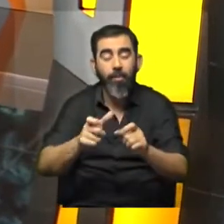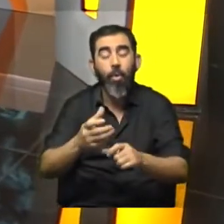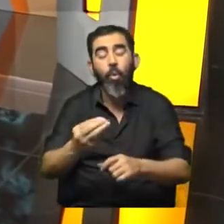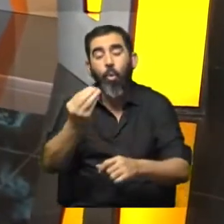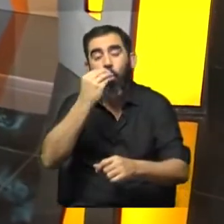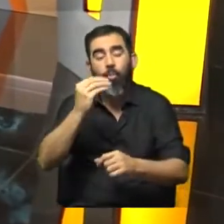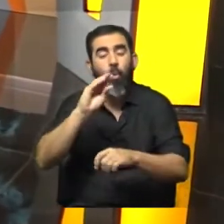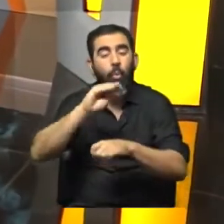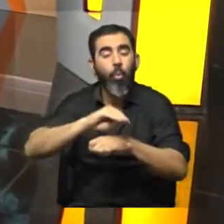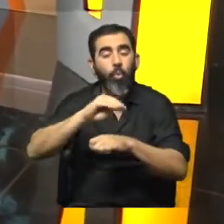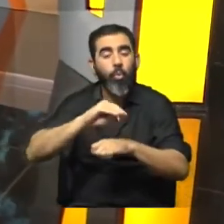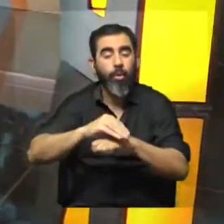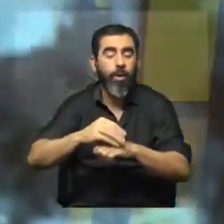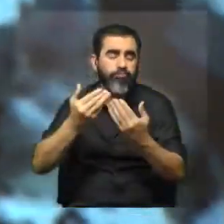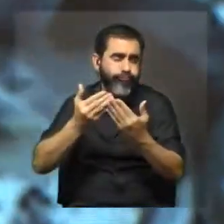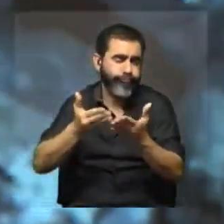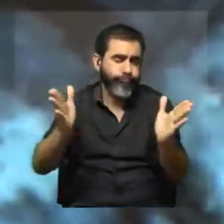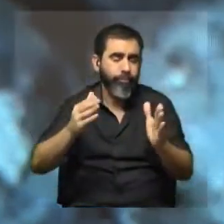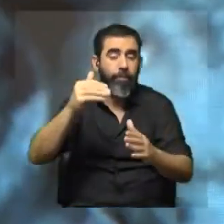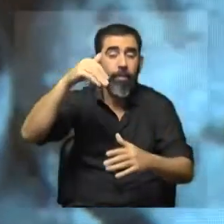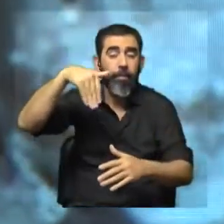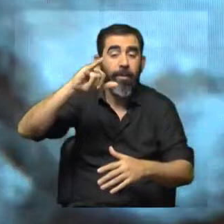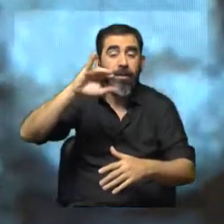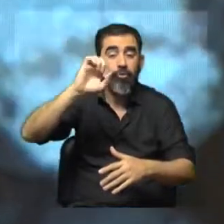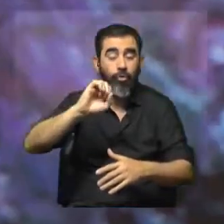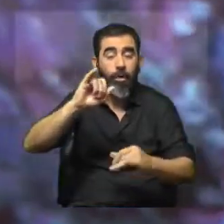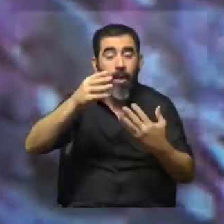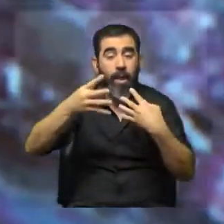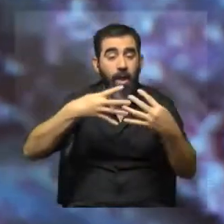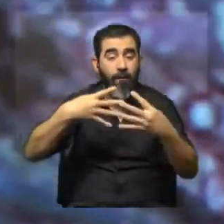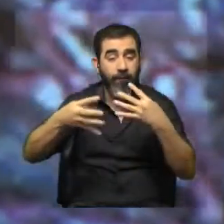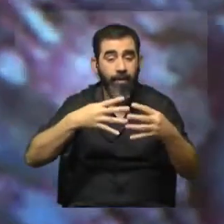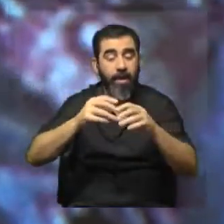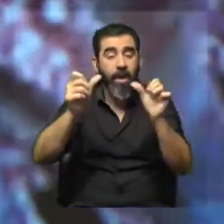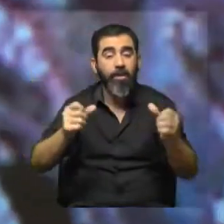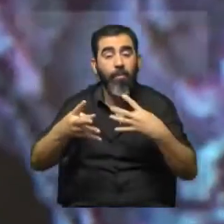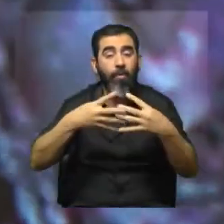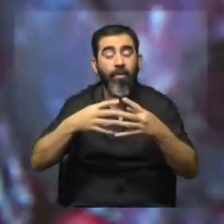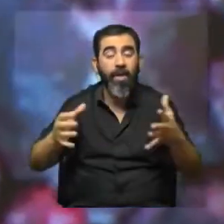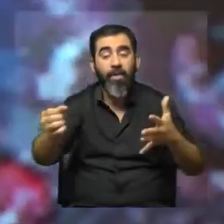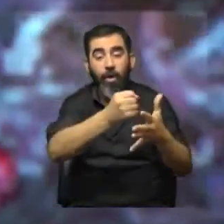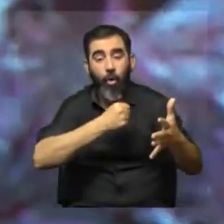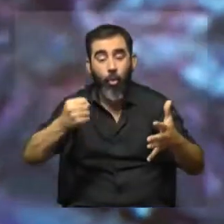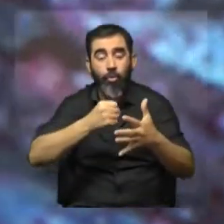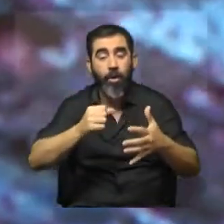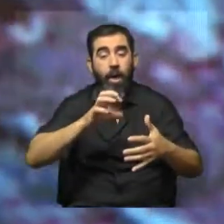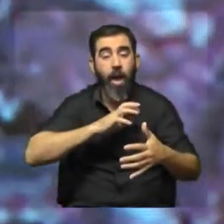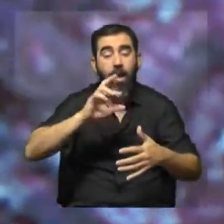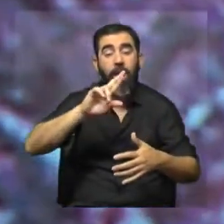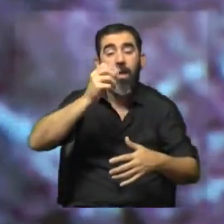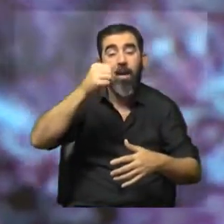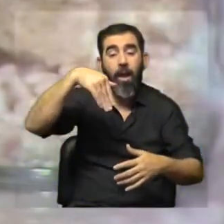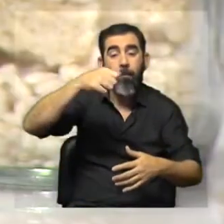siempre es como tan amplio. Por ejemplo, el miso, nosotros en las ferias hacemos la feria de ollas donde hay ramen y